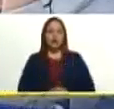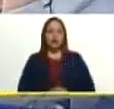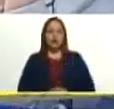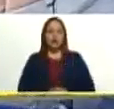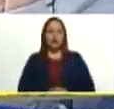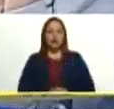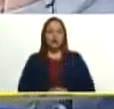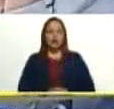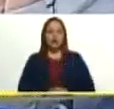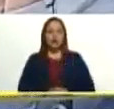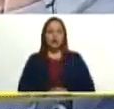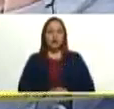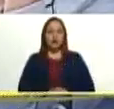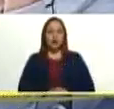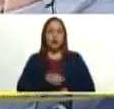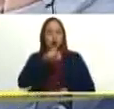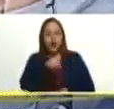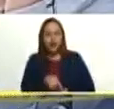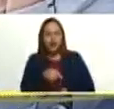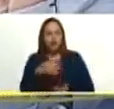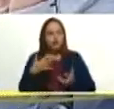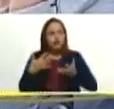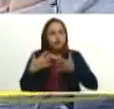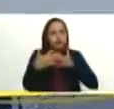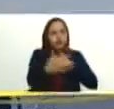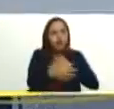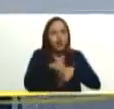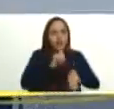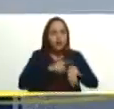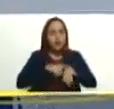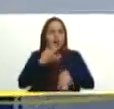con este fluvio del tiempo, hacer algo sólido.